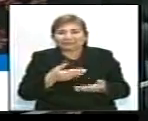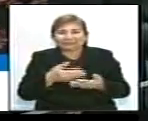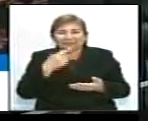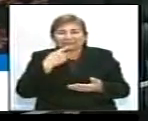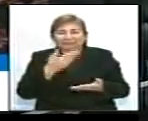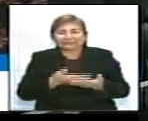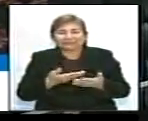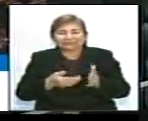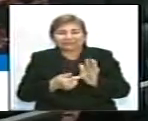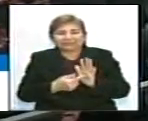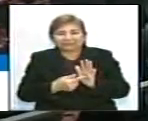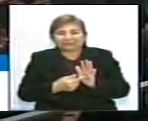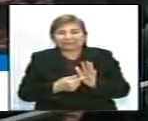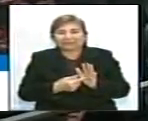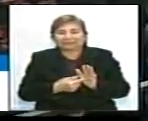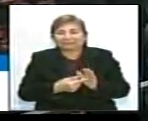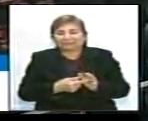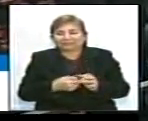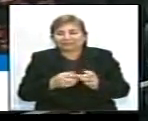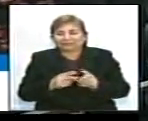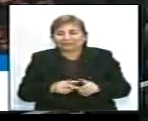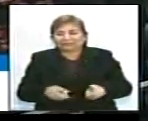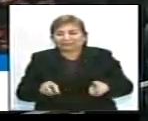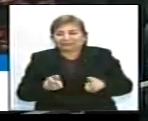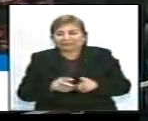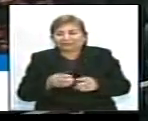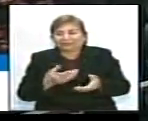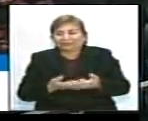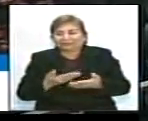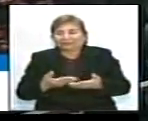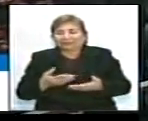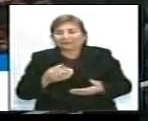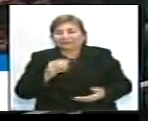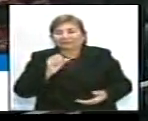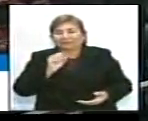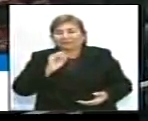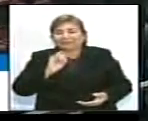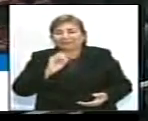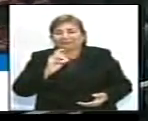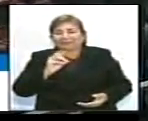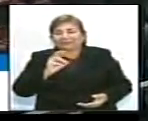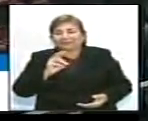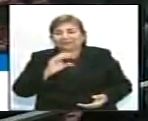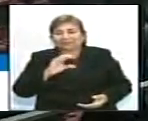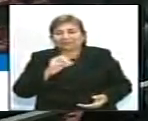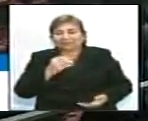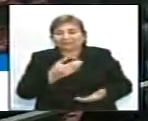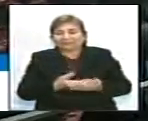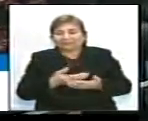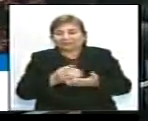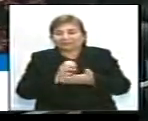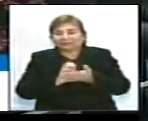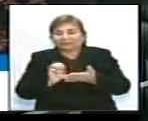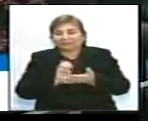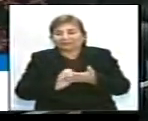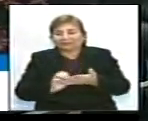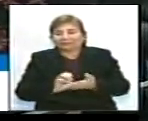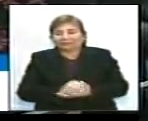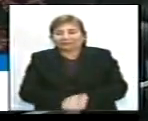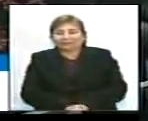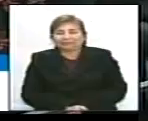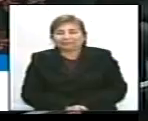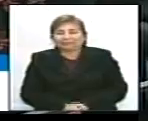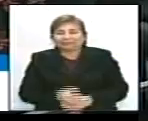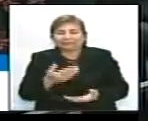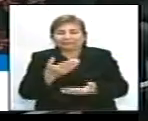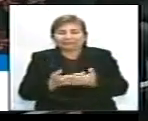justamente urbanas, con mayor demanda de recursos hídricos y también con una estrategia de que no va